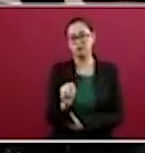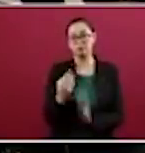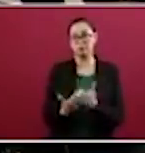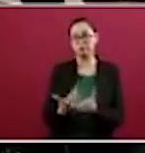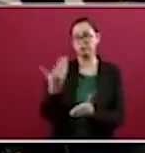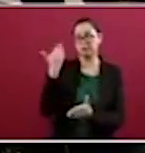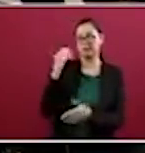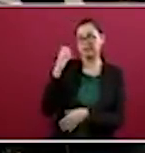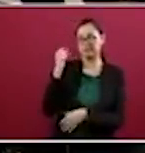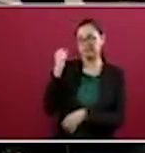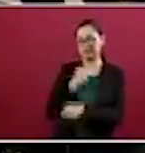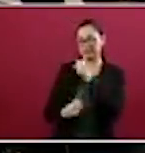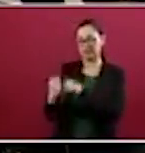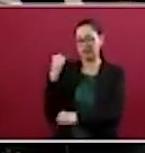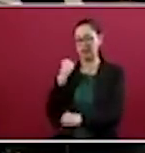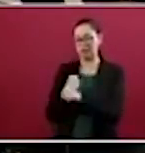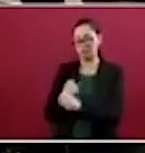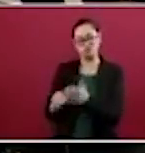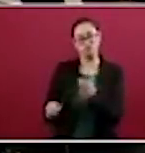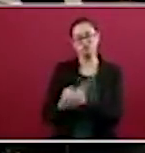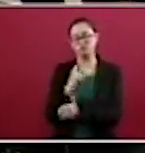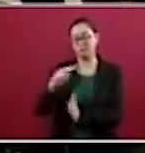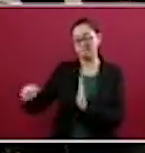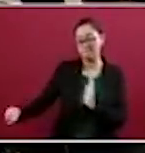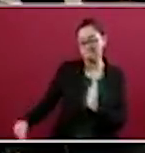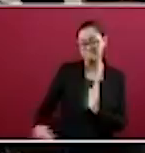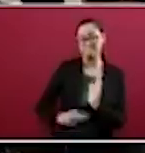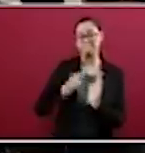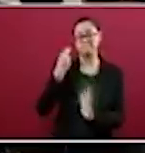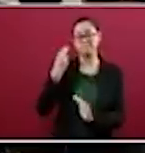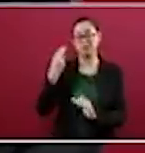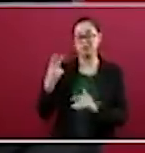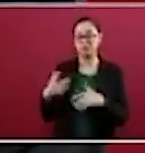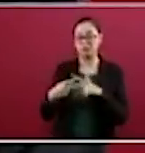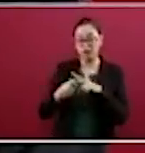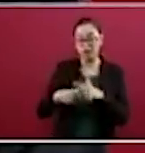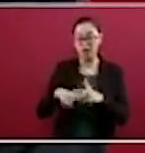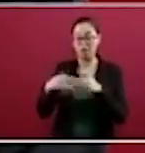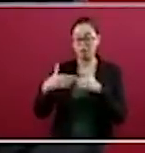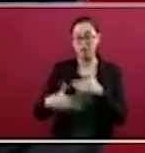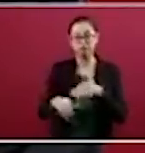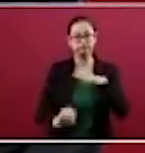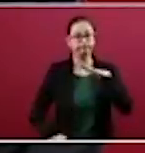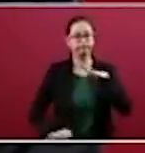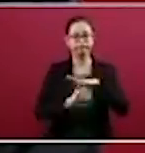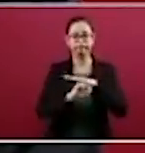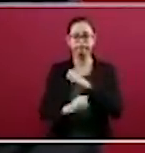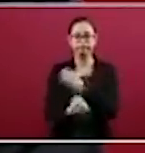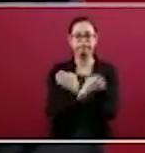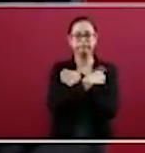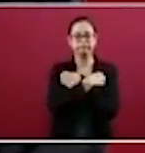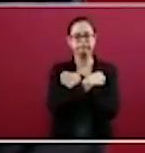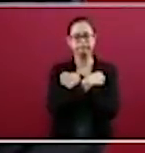de 1959, hace 60 años, fue firmado el decreto que dio origen a uno de los grandes pilares del sistema educativo mexicano: el